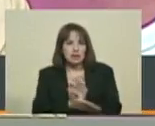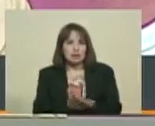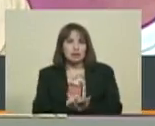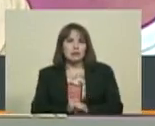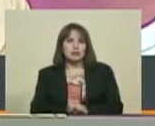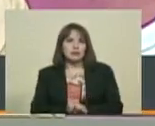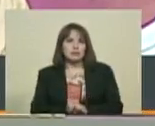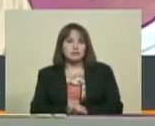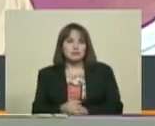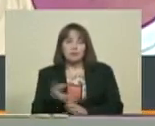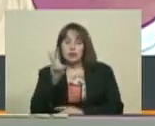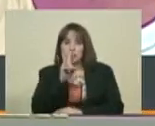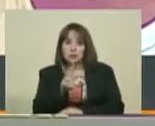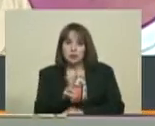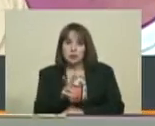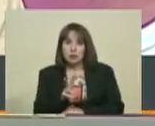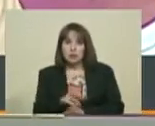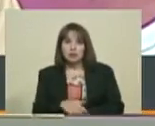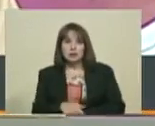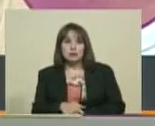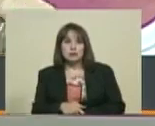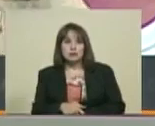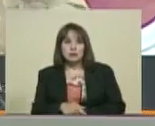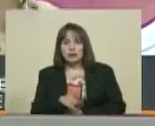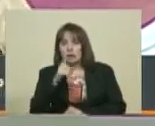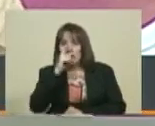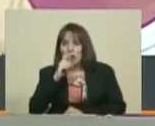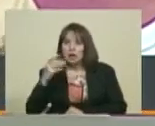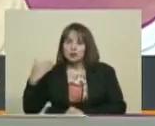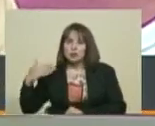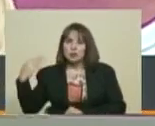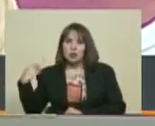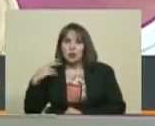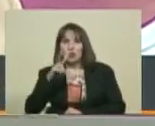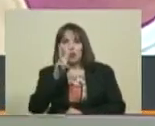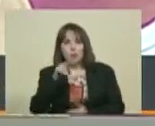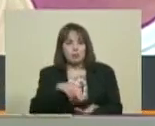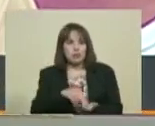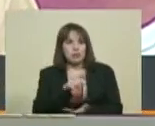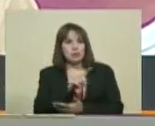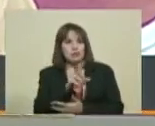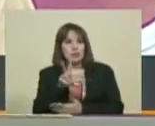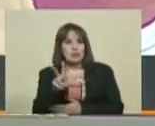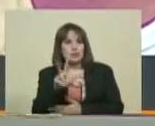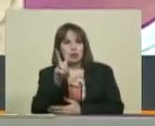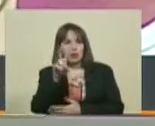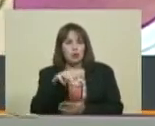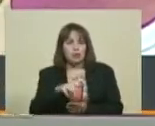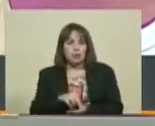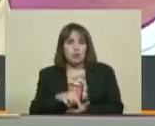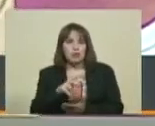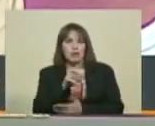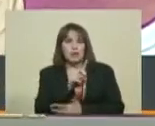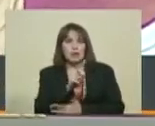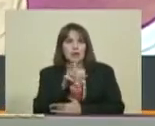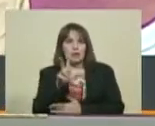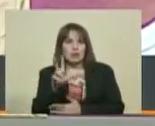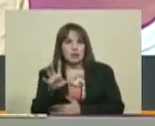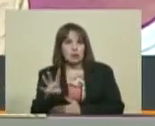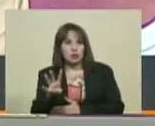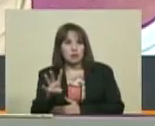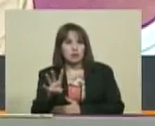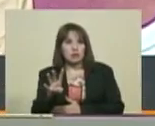que Venezuela en el año 2013, 2014 todavía, nosotros